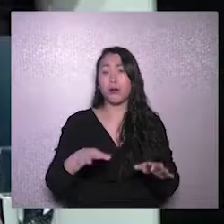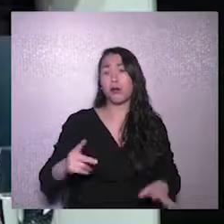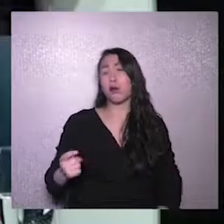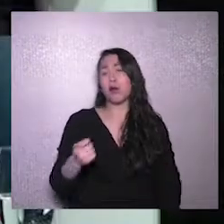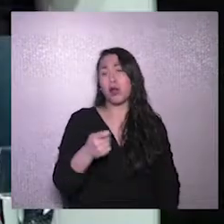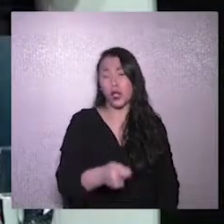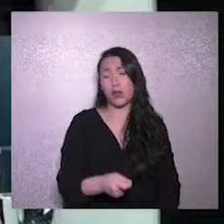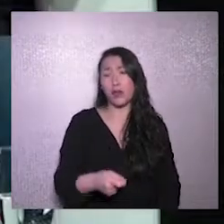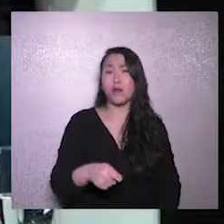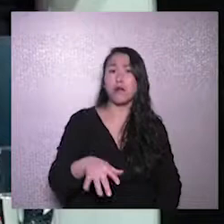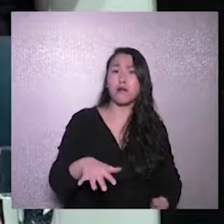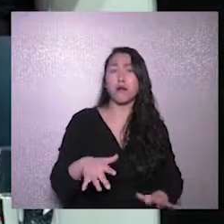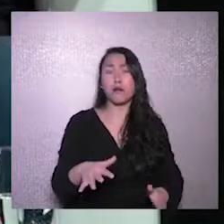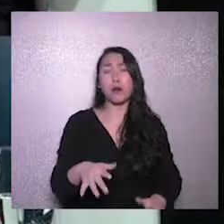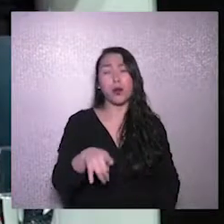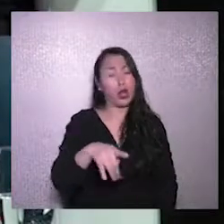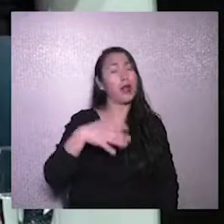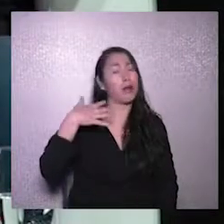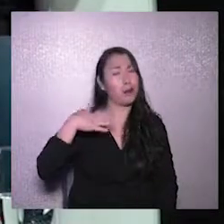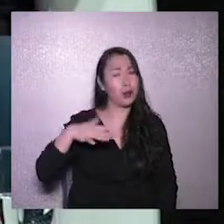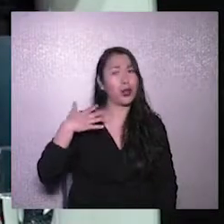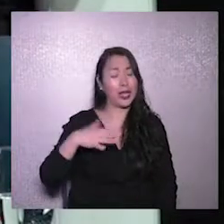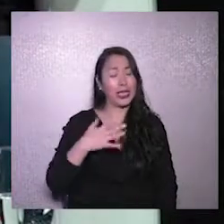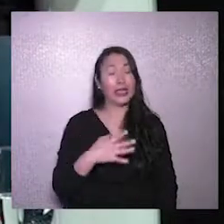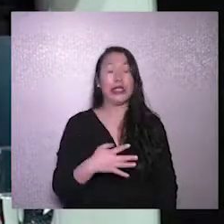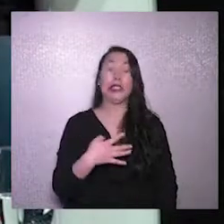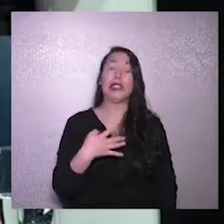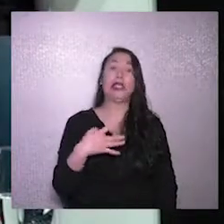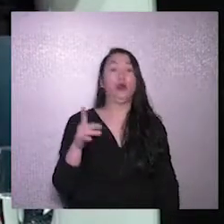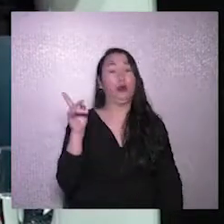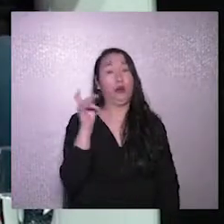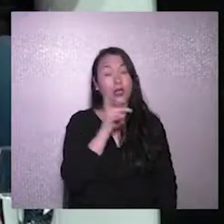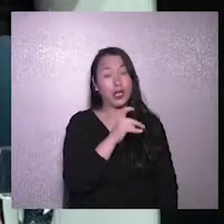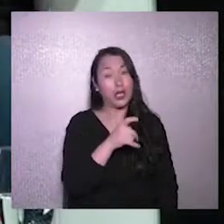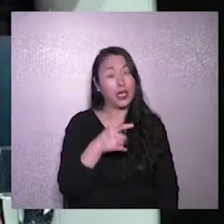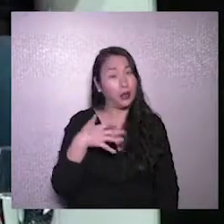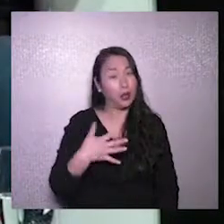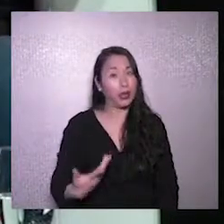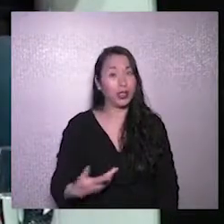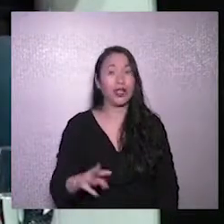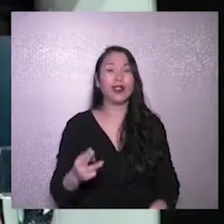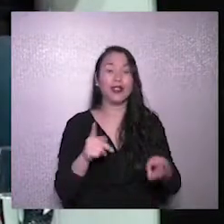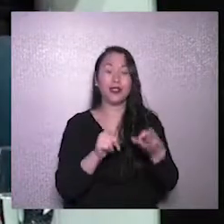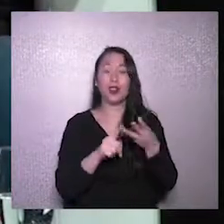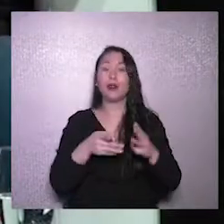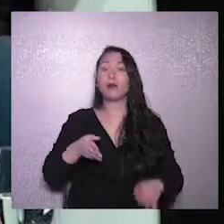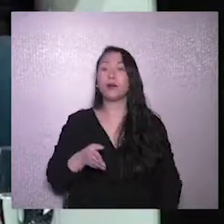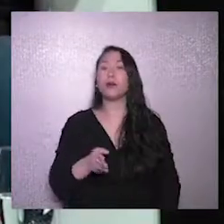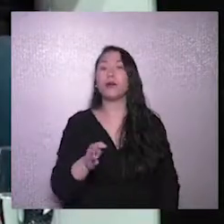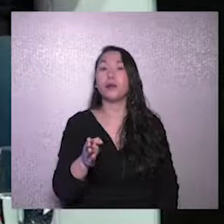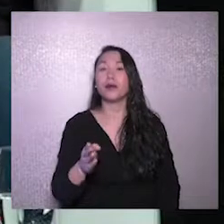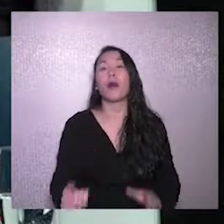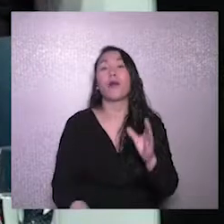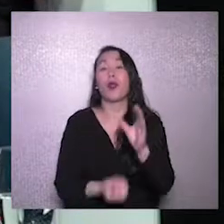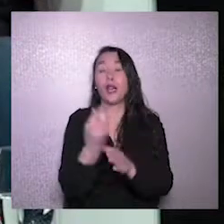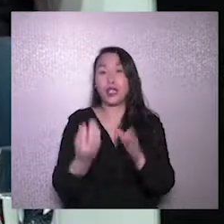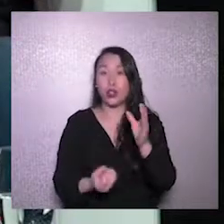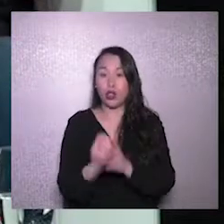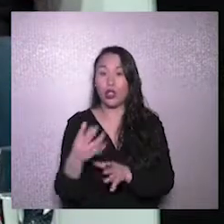estos aspectos, creo que es un elemento crítico y fundamental. Y el tercer aspecto es la modernización y la